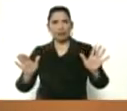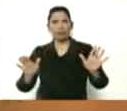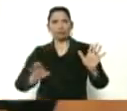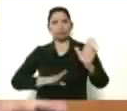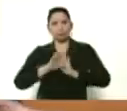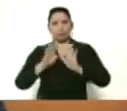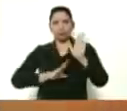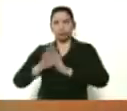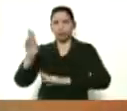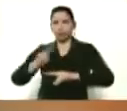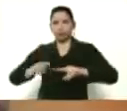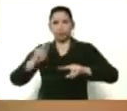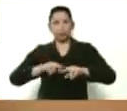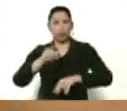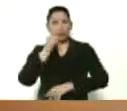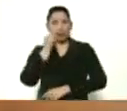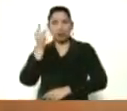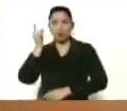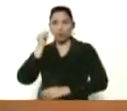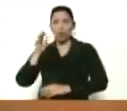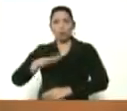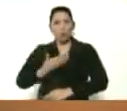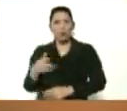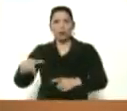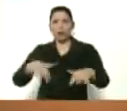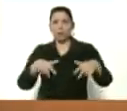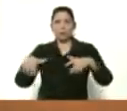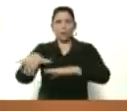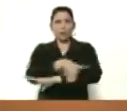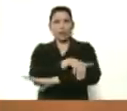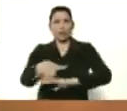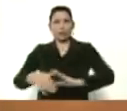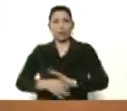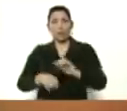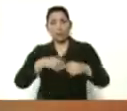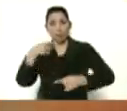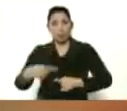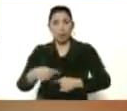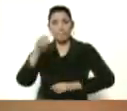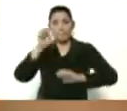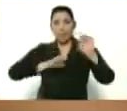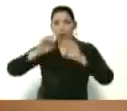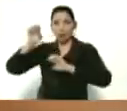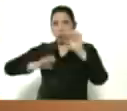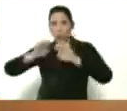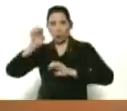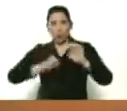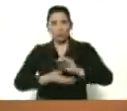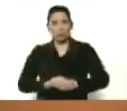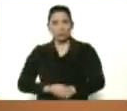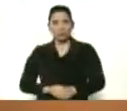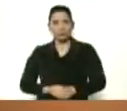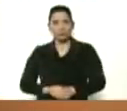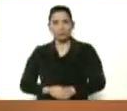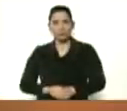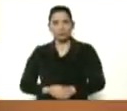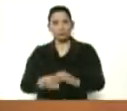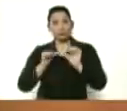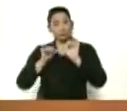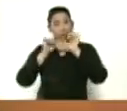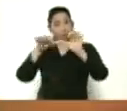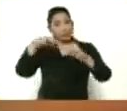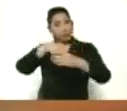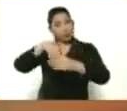niños vuelvan a caminar en las calles, y luego se evalúa. Luego se mantiene la